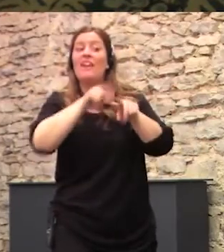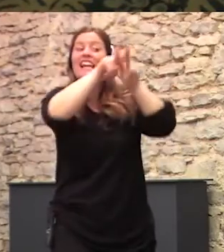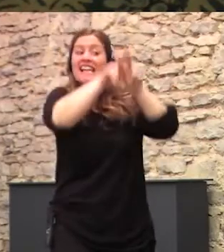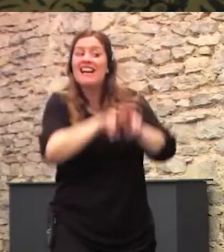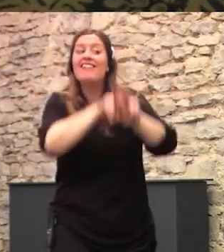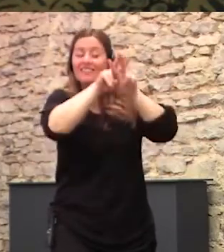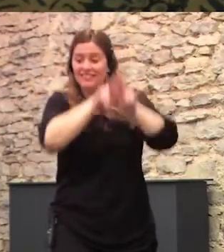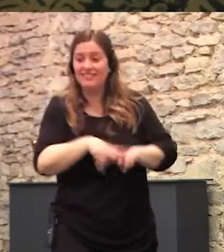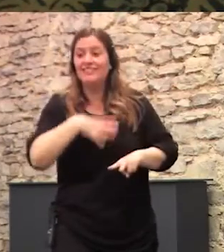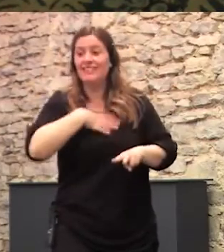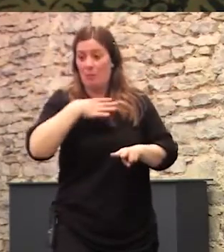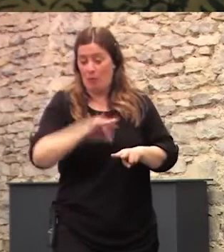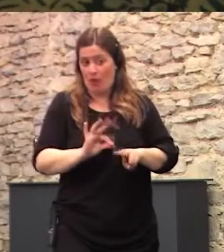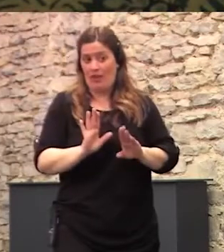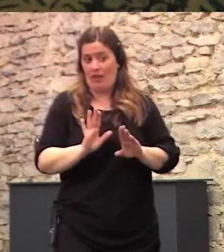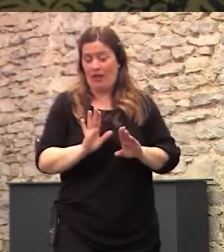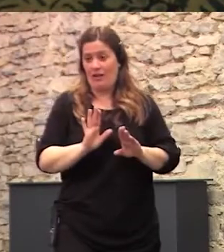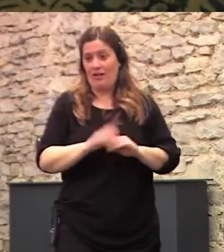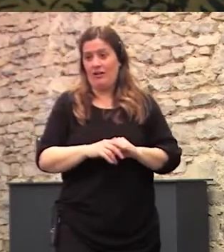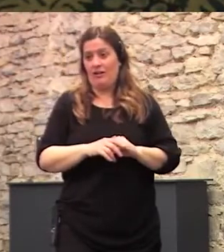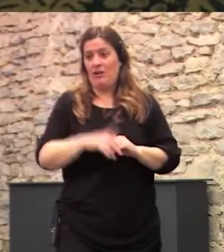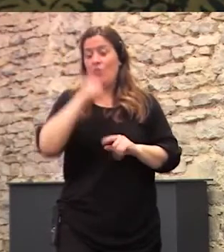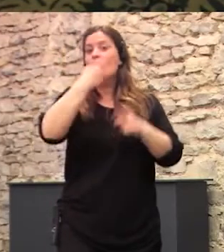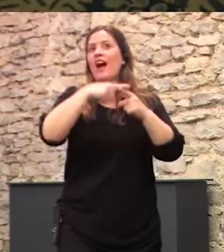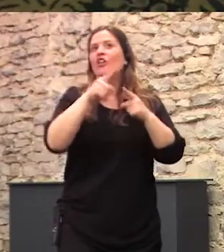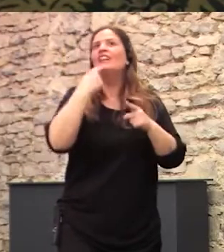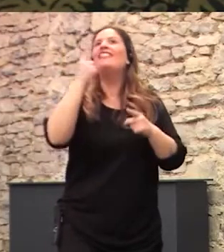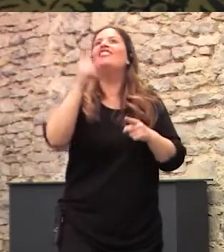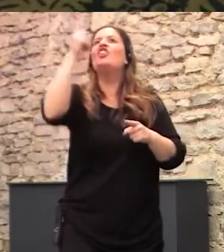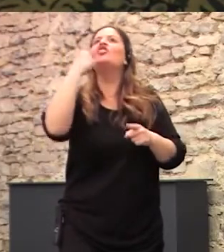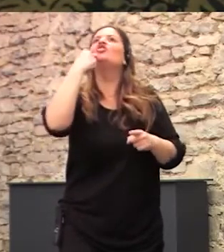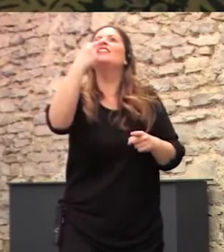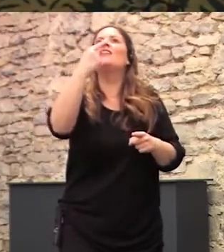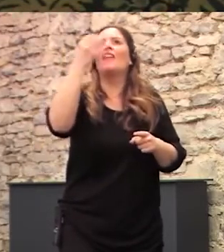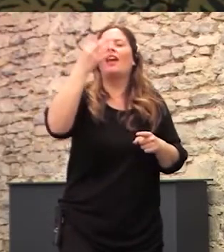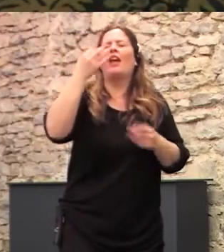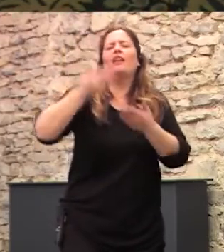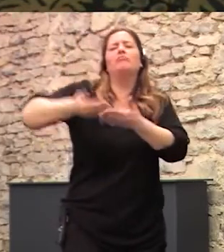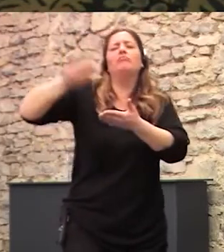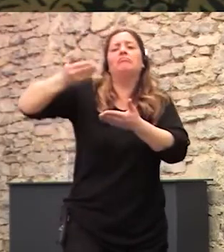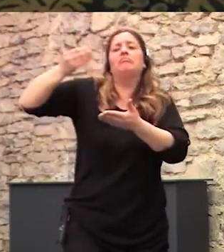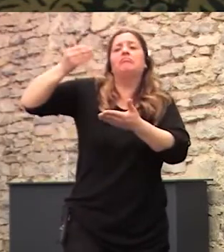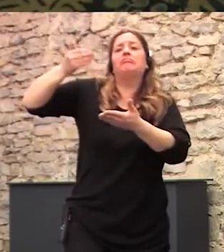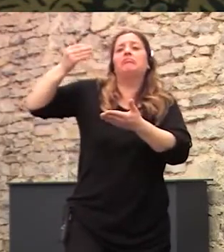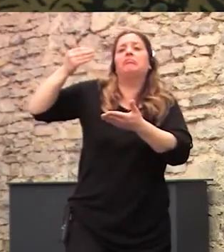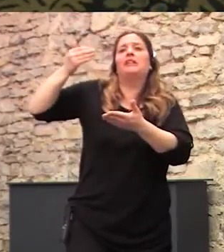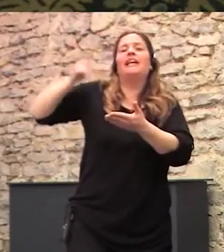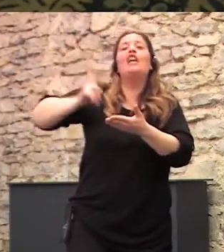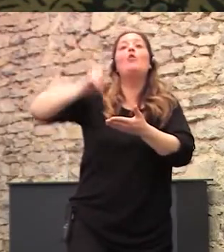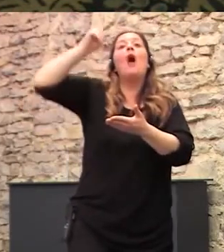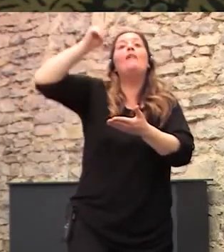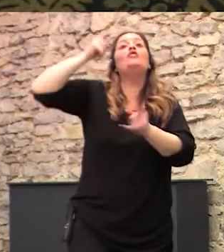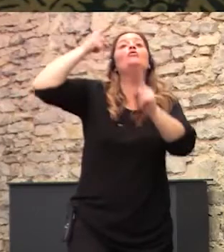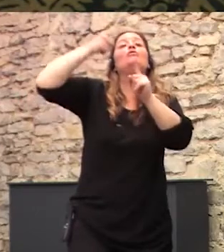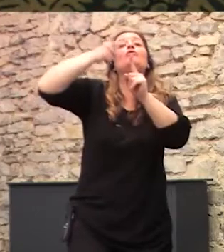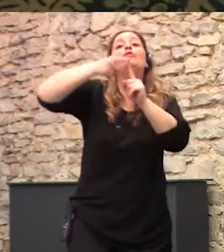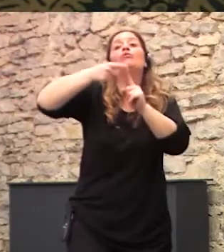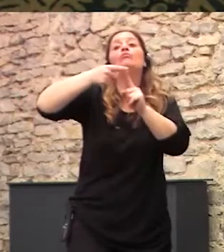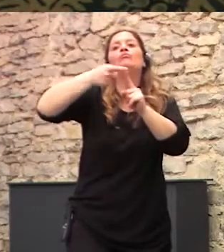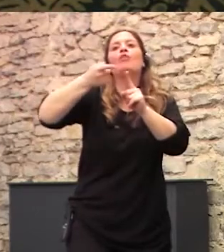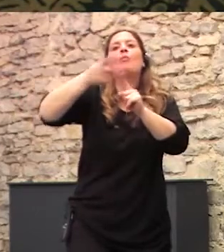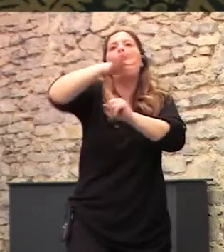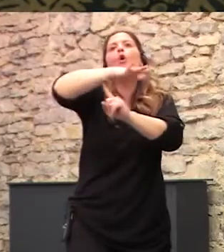Decir que una cosa es que lo que ha dicho Dios en su momento y que lo ha dicho para un